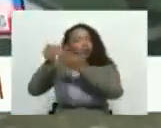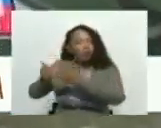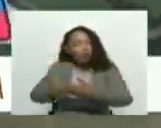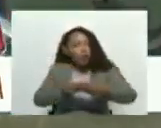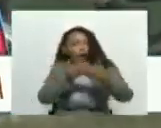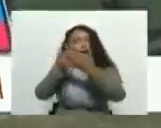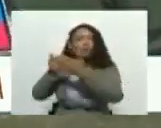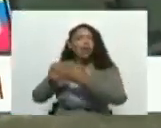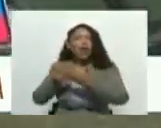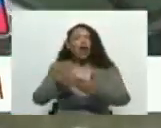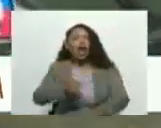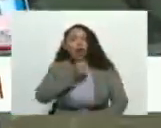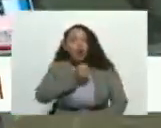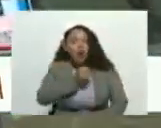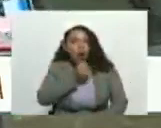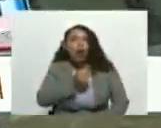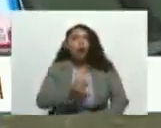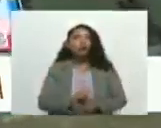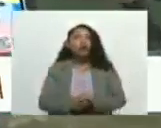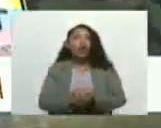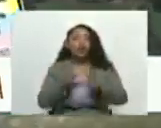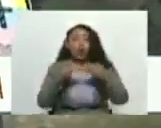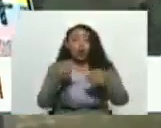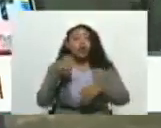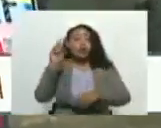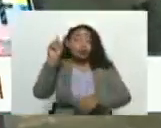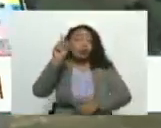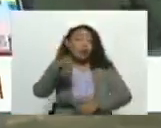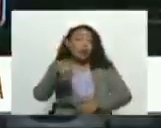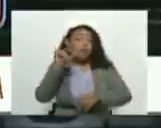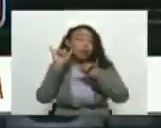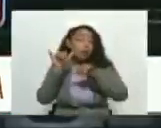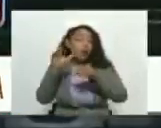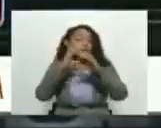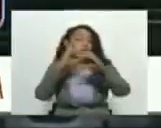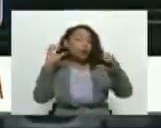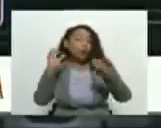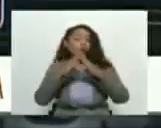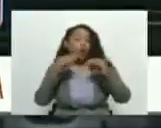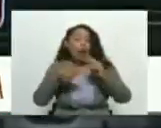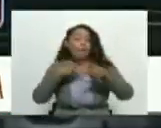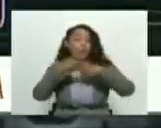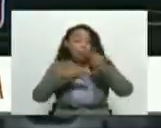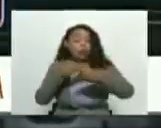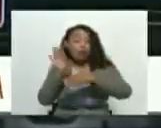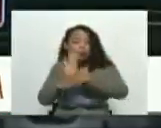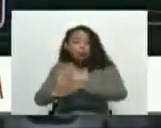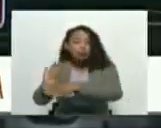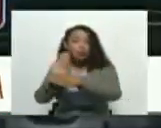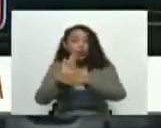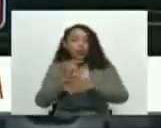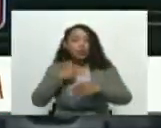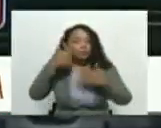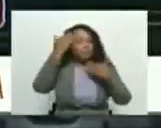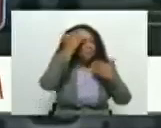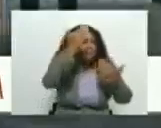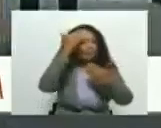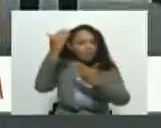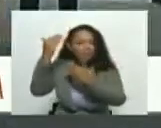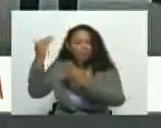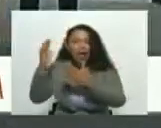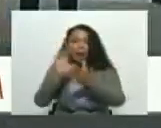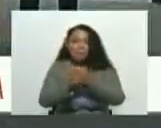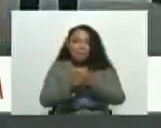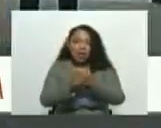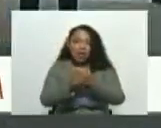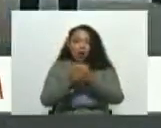a los adultos mayores, bueno, incluso para los mismos transportistas, para todas las políticas de protección. Yo saludo aquí a las cámaras de transportistas